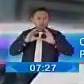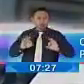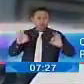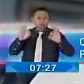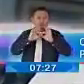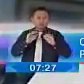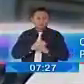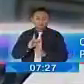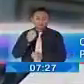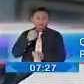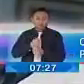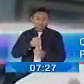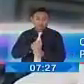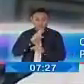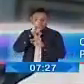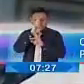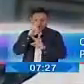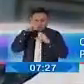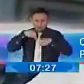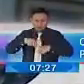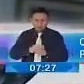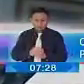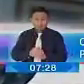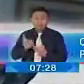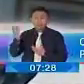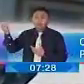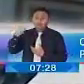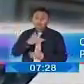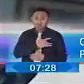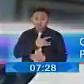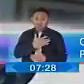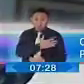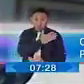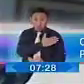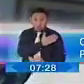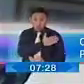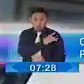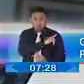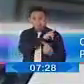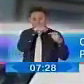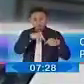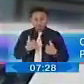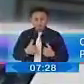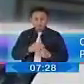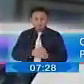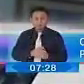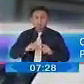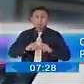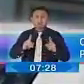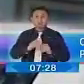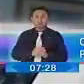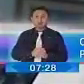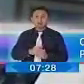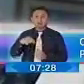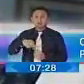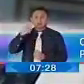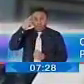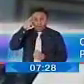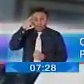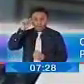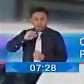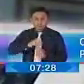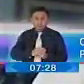en lo laboral, eso va a generar la confianza y la inversión extranjera viene y aterriza. Sin embargo, sí creemos que